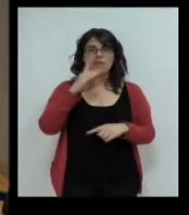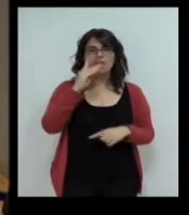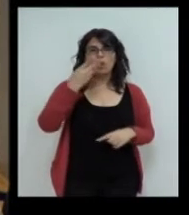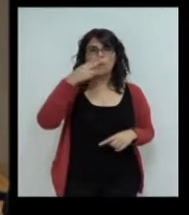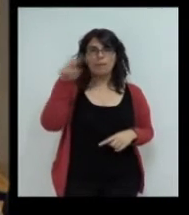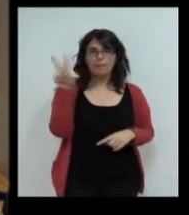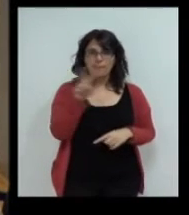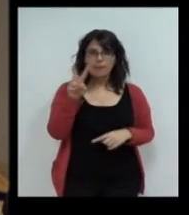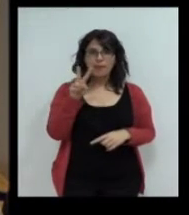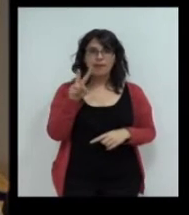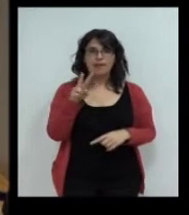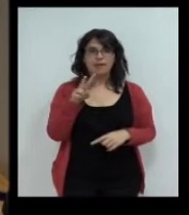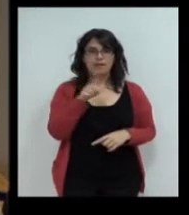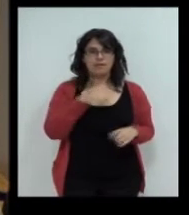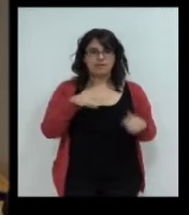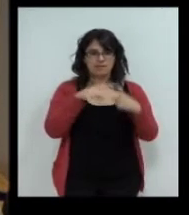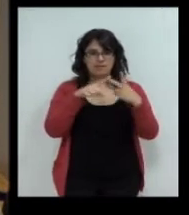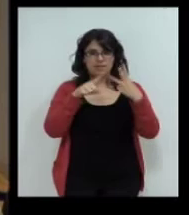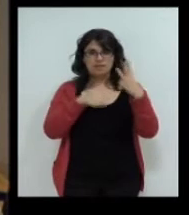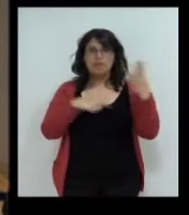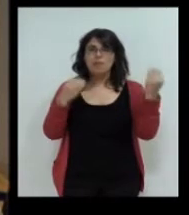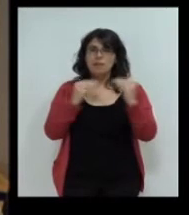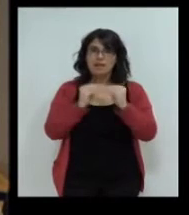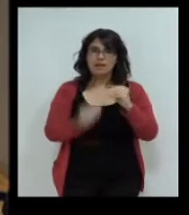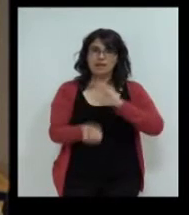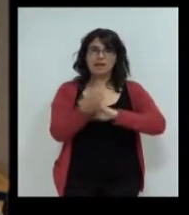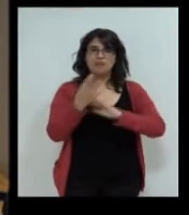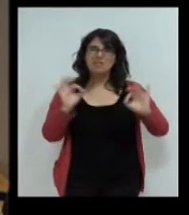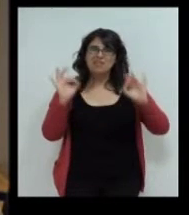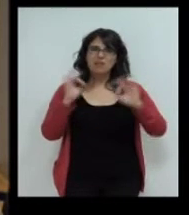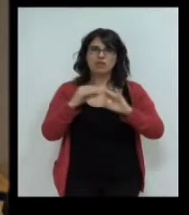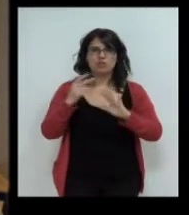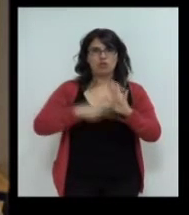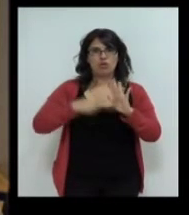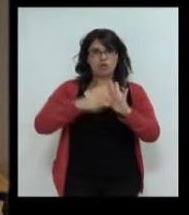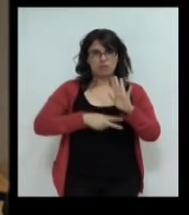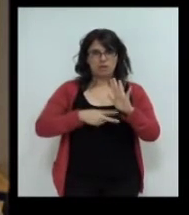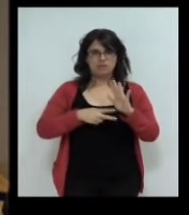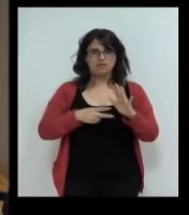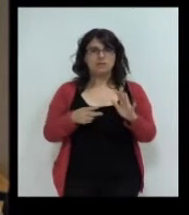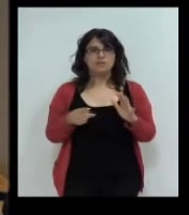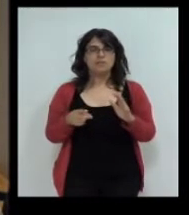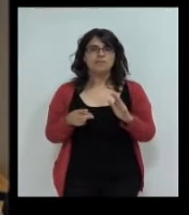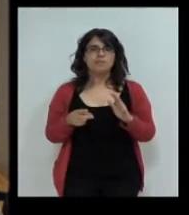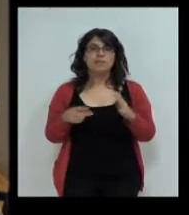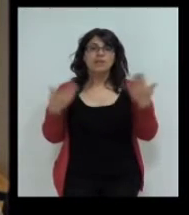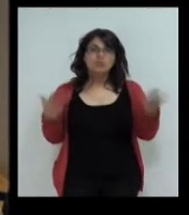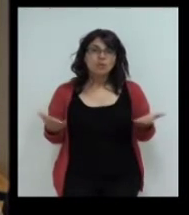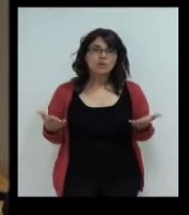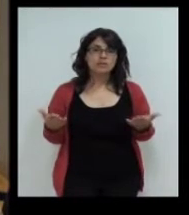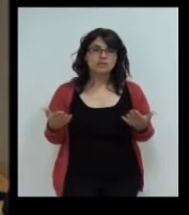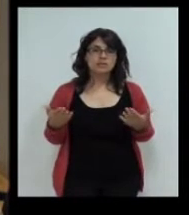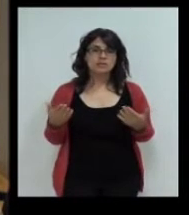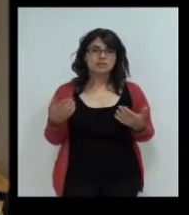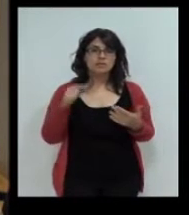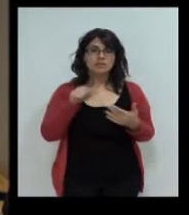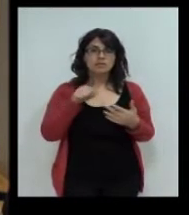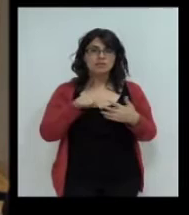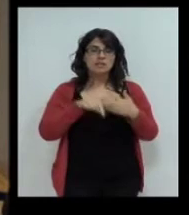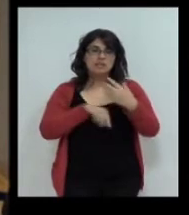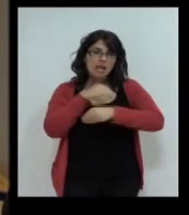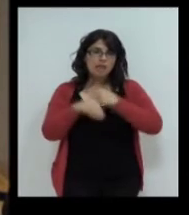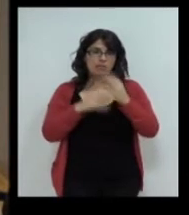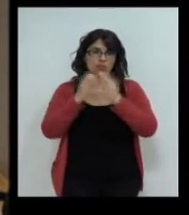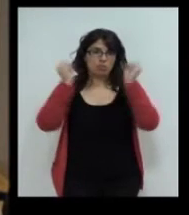funcionando muy bien. La idea era hacer especificaciones o normas, especificaciones que luego podían pasar a ser normas. Entonces las especificaciones se hacían por consenso,